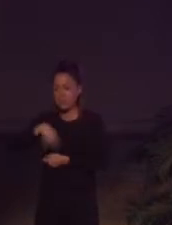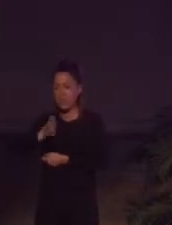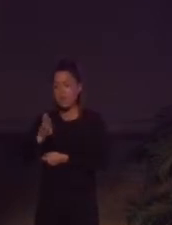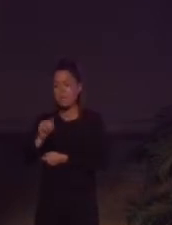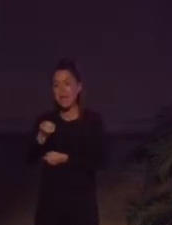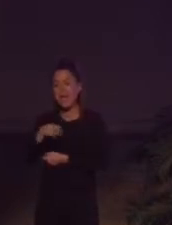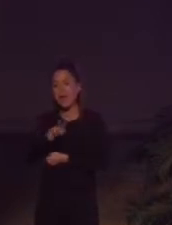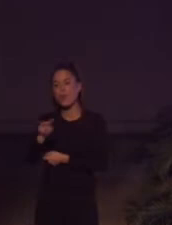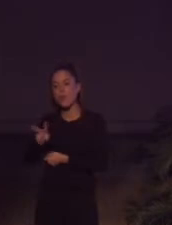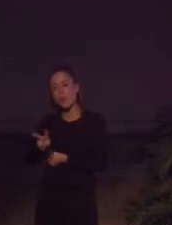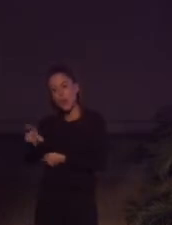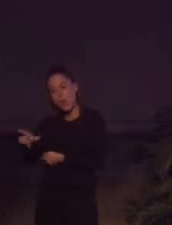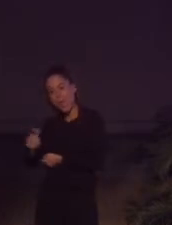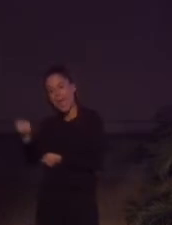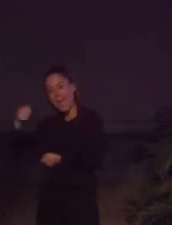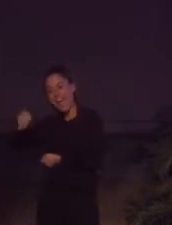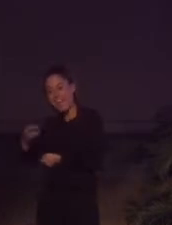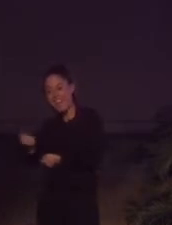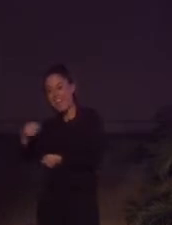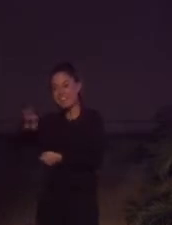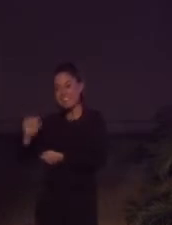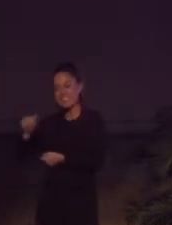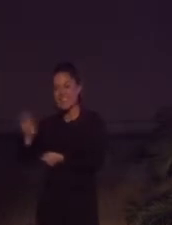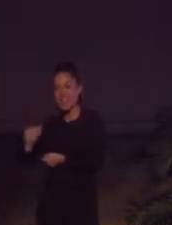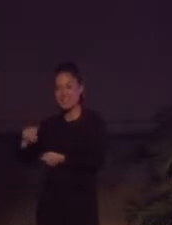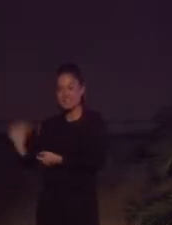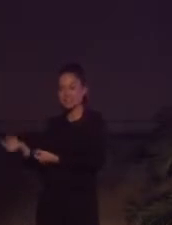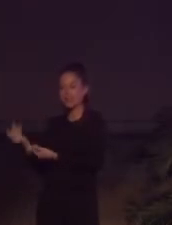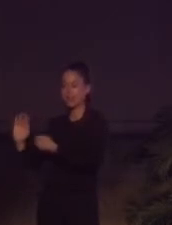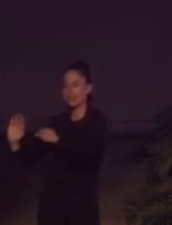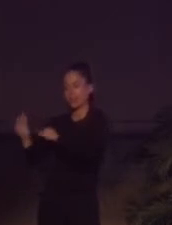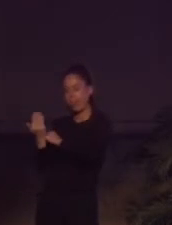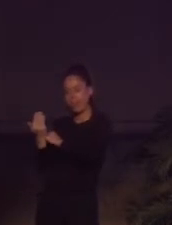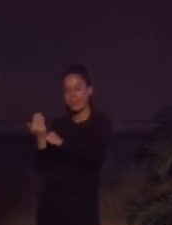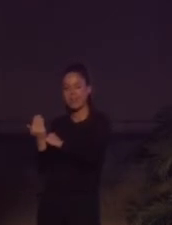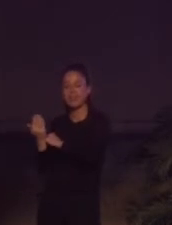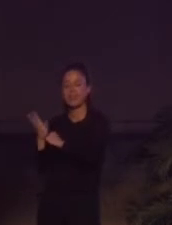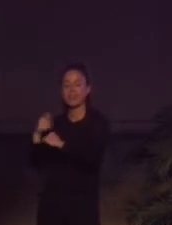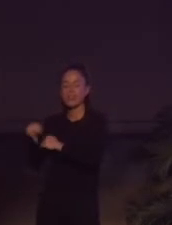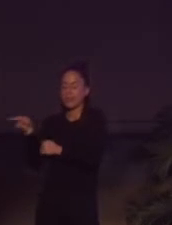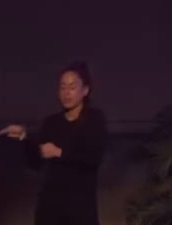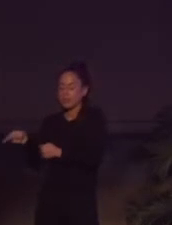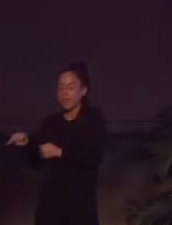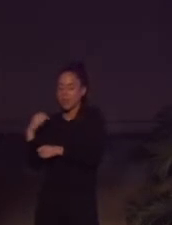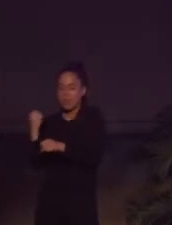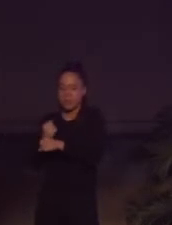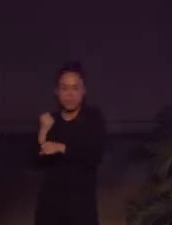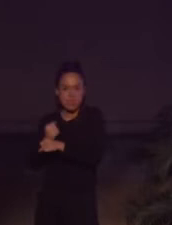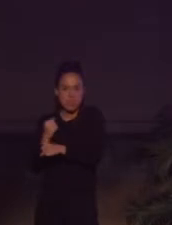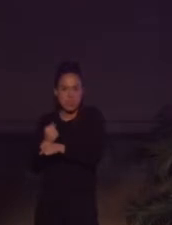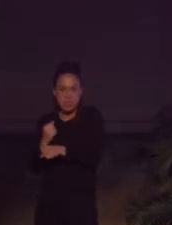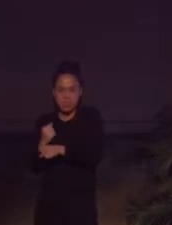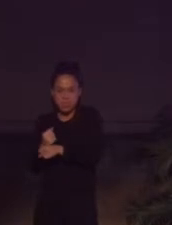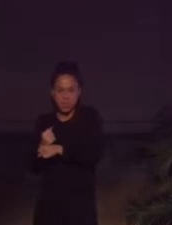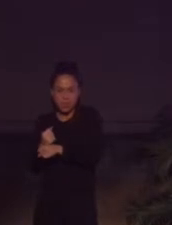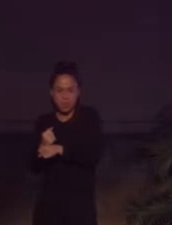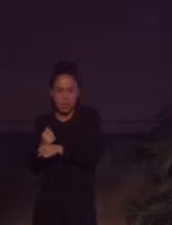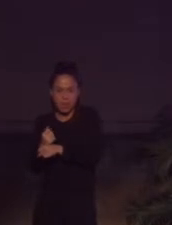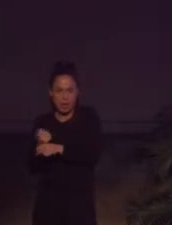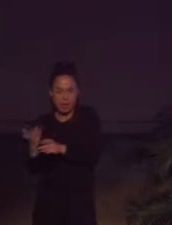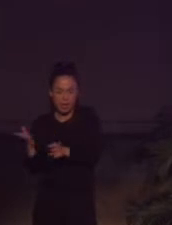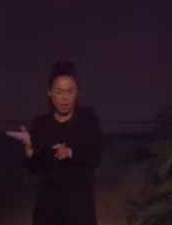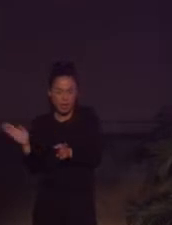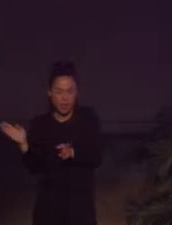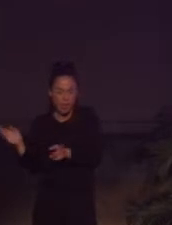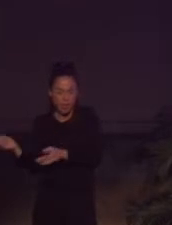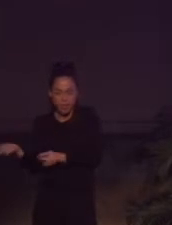a Nack Scratch, que aquí quiero agradecerle todo el trabajo desinteresado que hizo por Parole y que convirtió